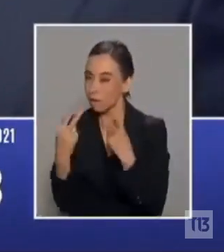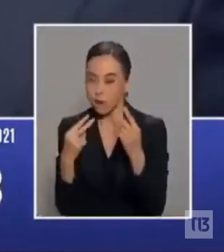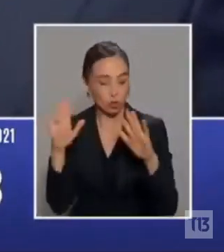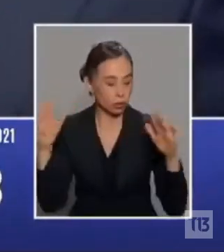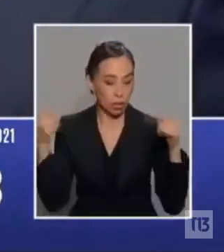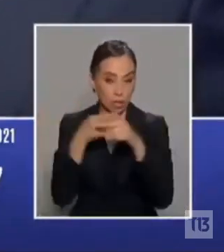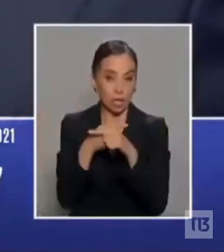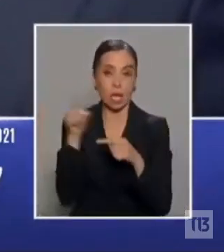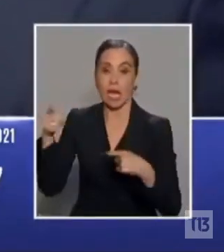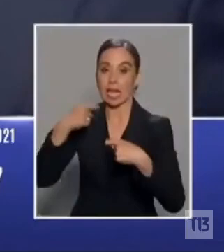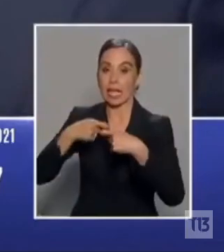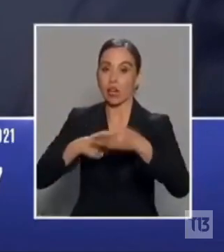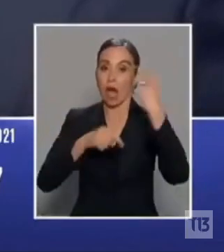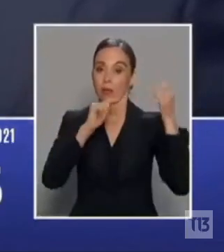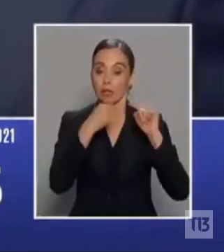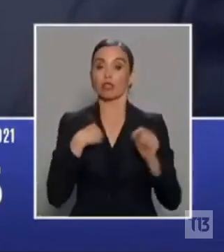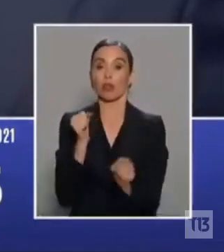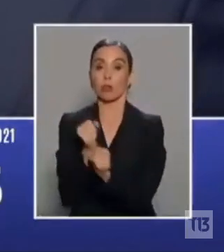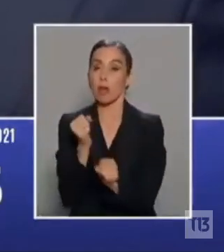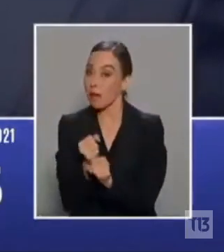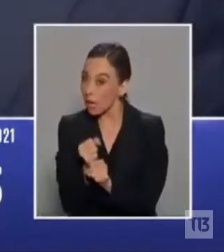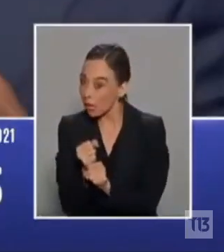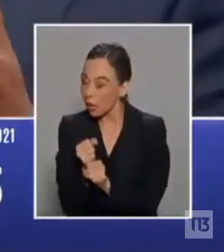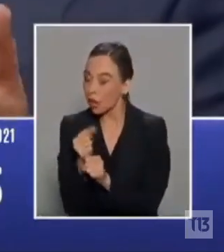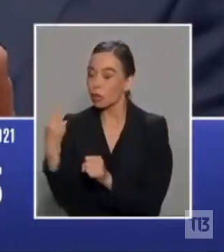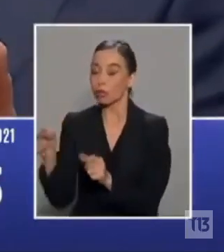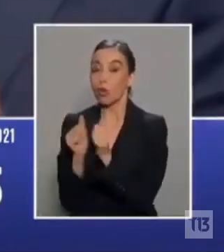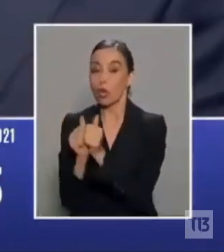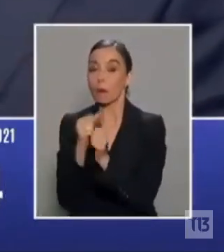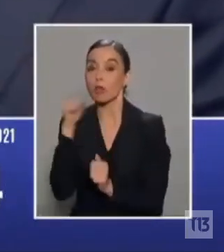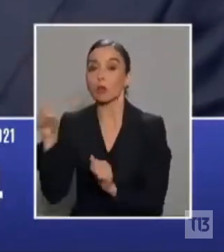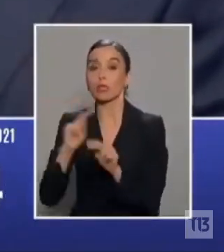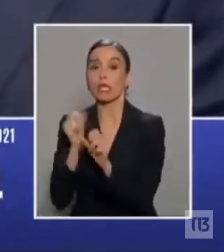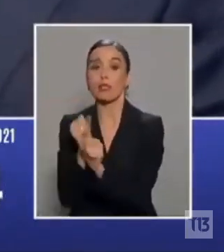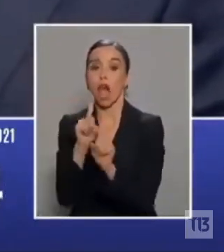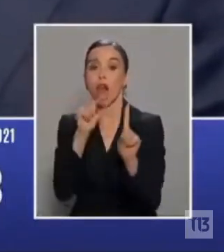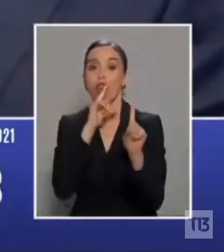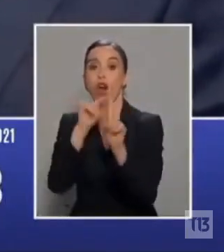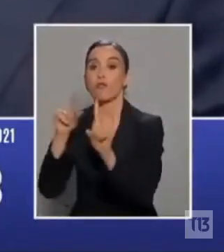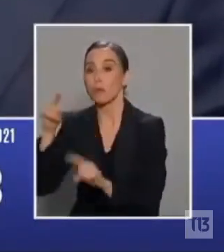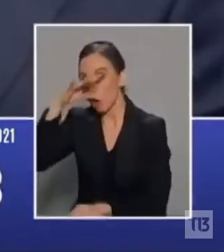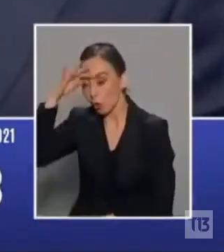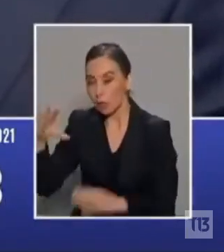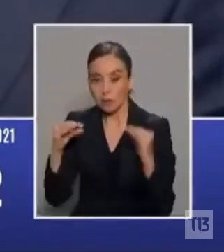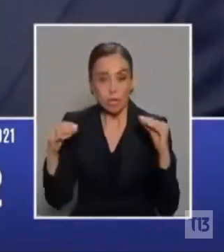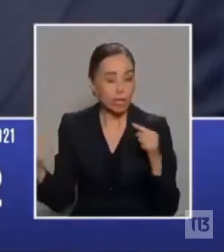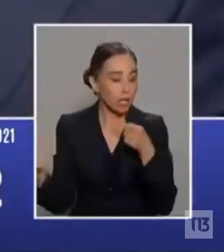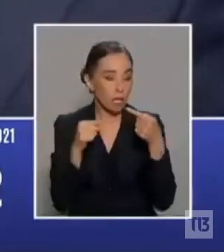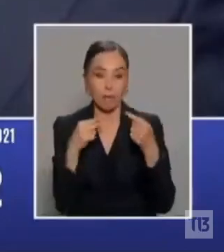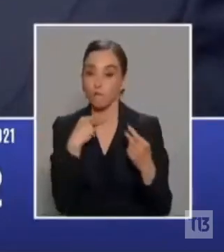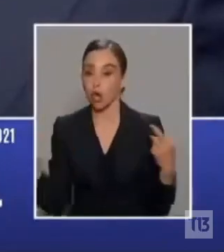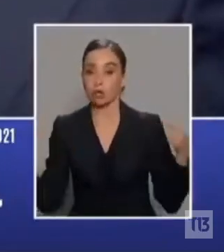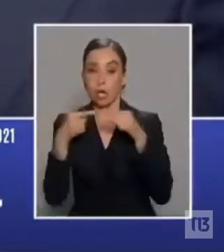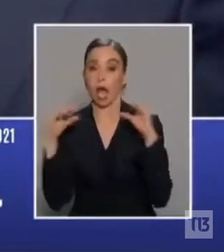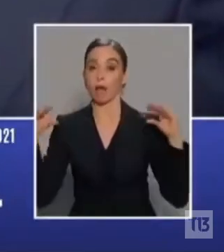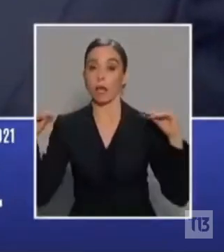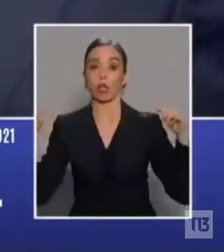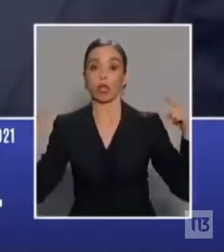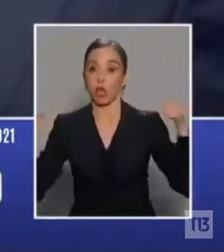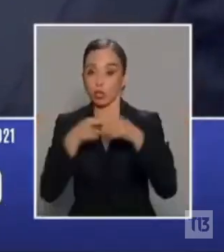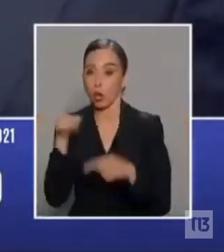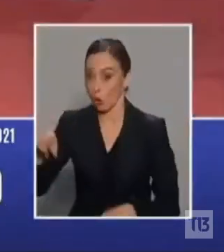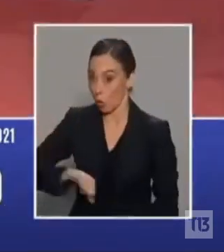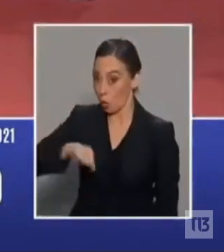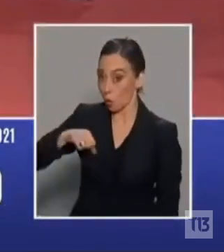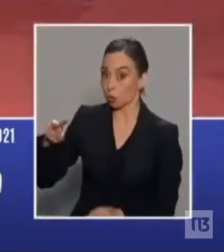de después que lo negó en el debate. De haber trabajado muchas sus veces. Sus propios compañeros después, dicen que había hecho lobby. ¿Por qué le cuesta tanto reconocer eso si después le da tanto orgullo? No,